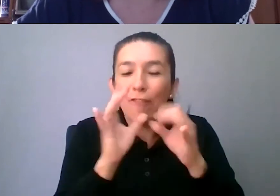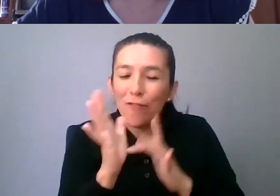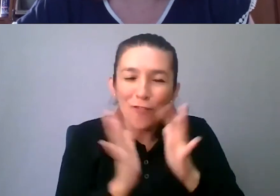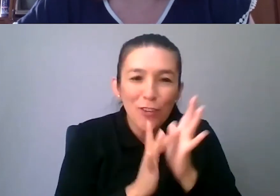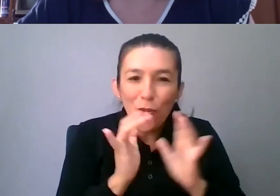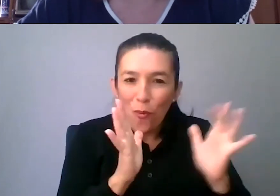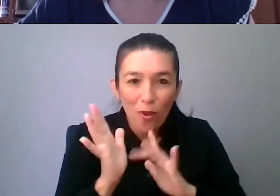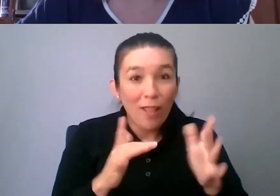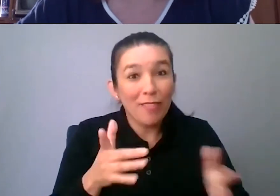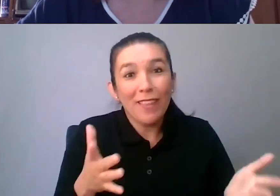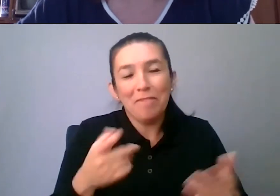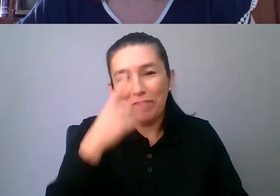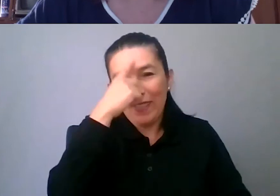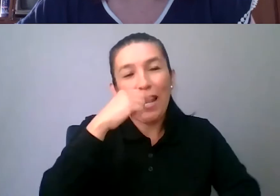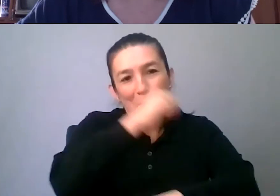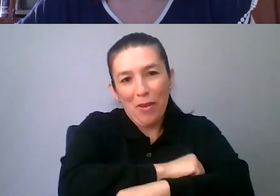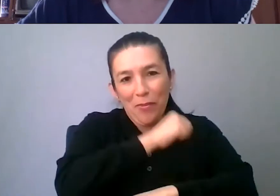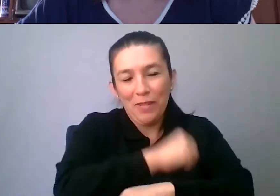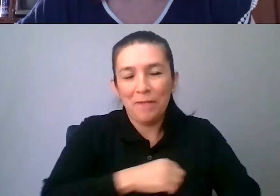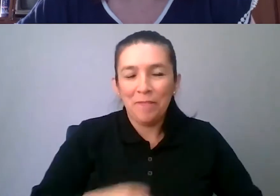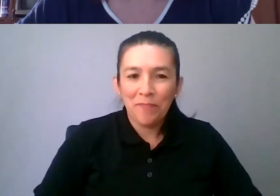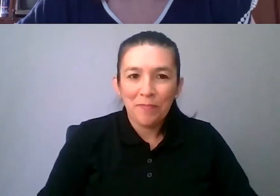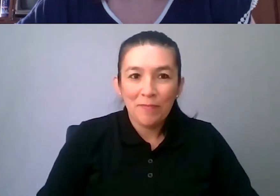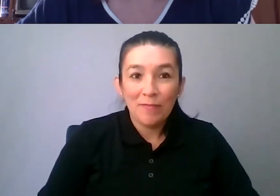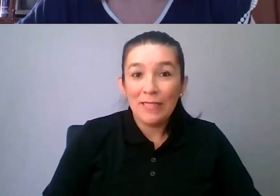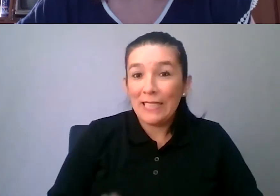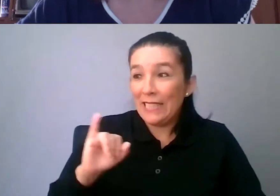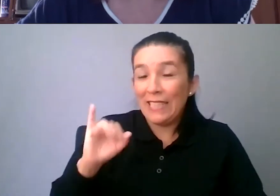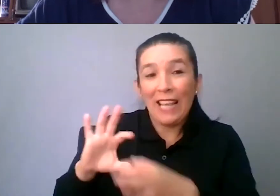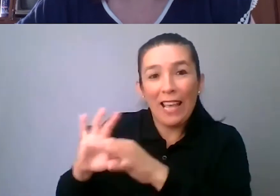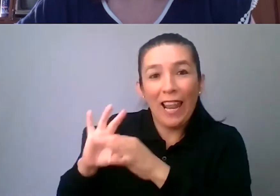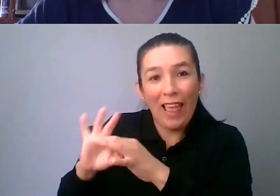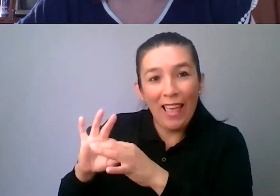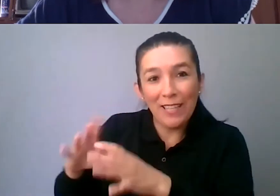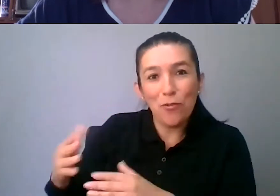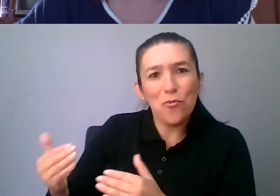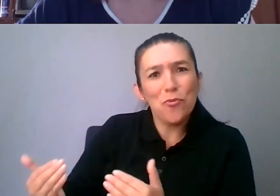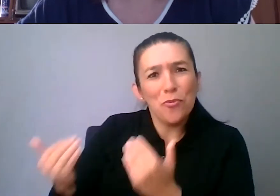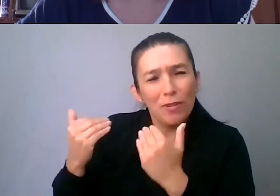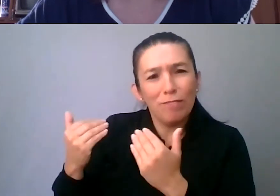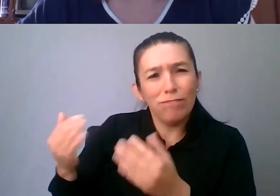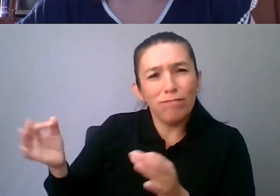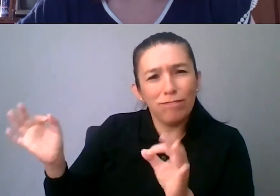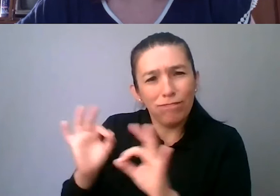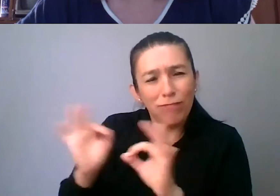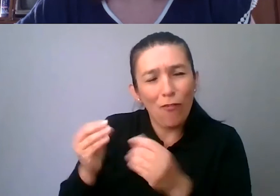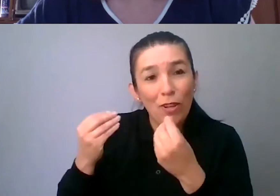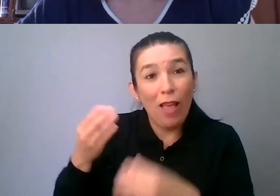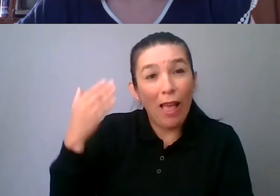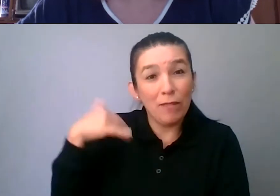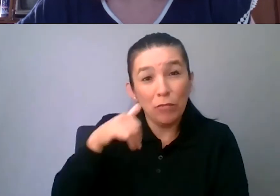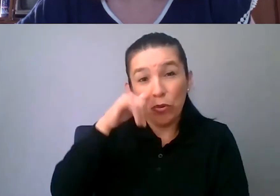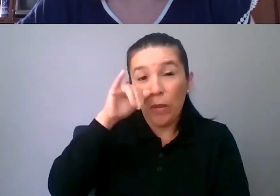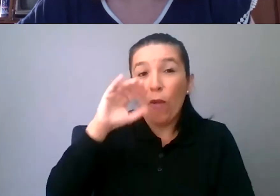específicamente de la Isla de Pascua. Sí, Carolina, gracias. Tremendo aporte. Nosotros tenemos hace un tiempo este